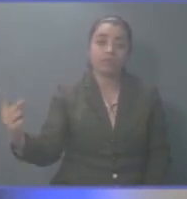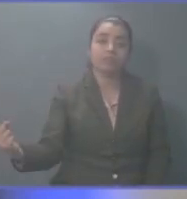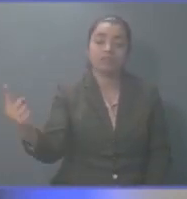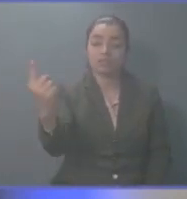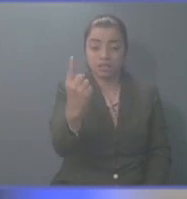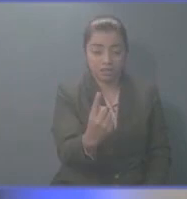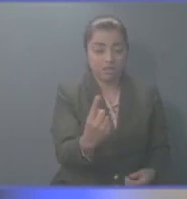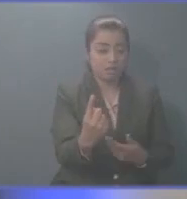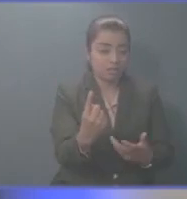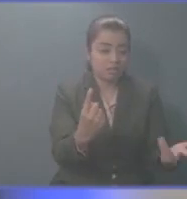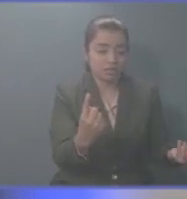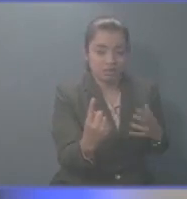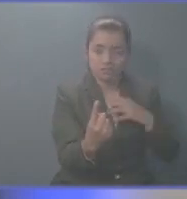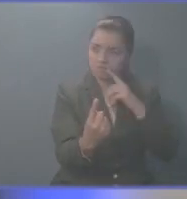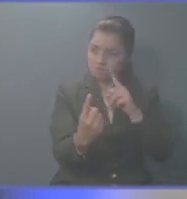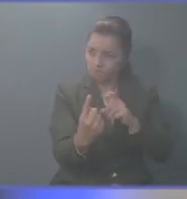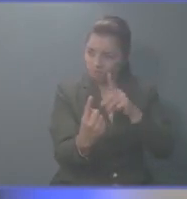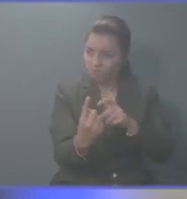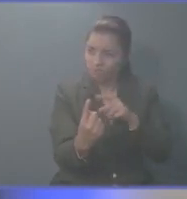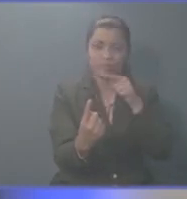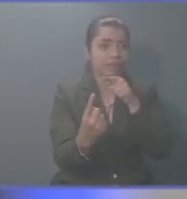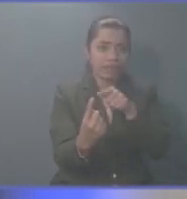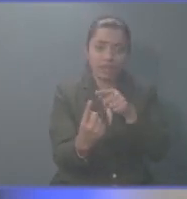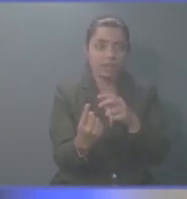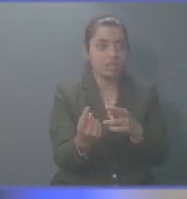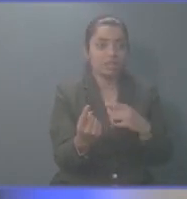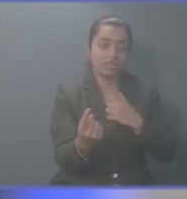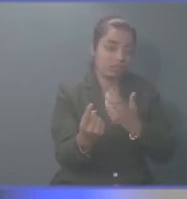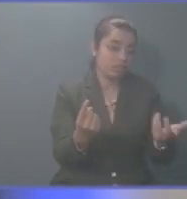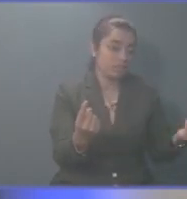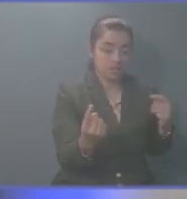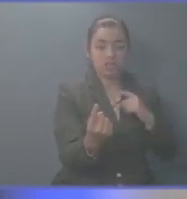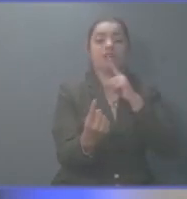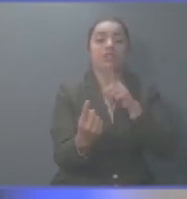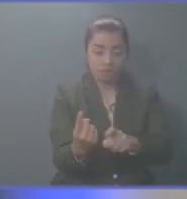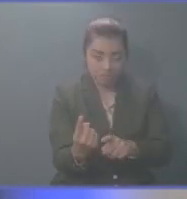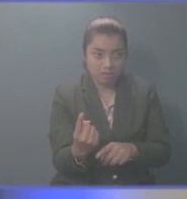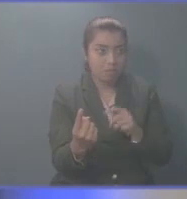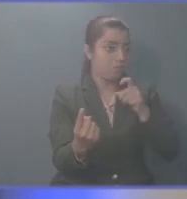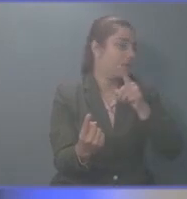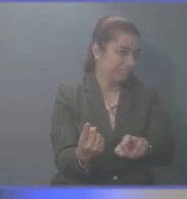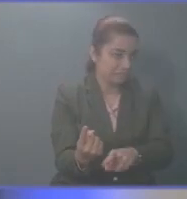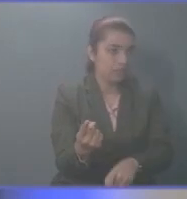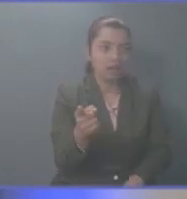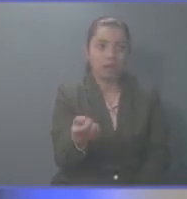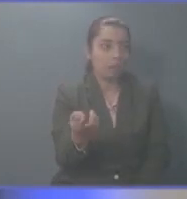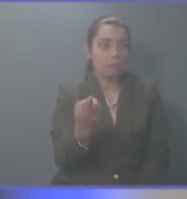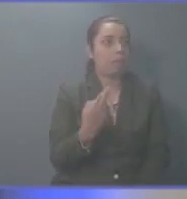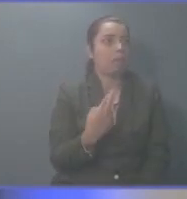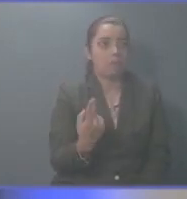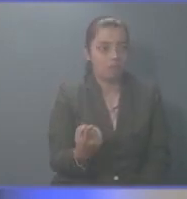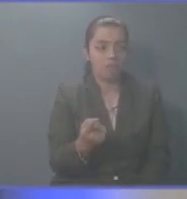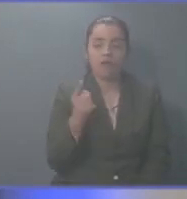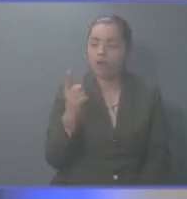Frederick Benítez, y él no supo responder algunas cosas, y hay una realidad. Él dejaba entrever